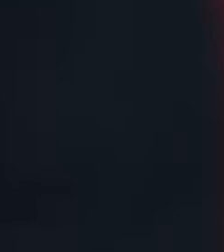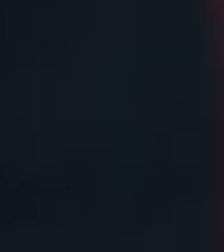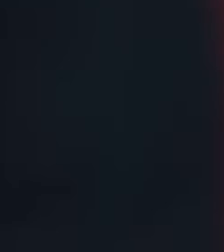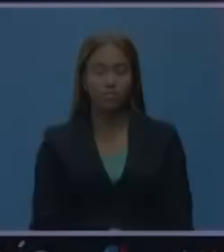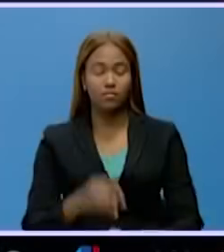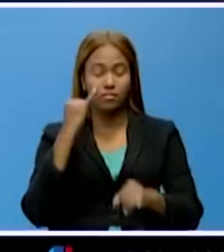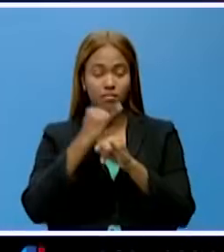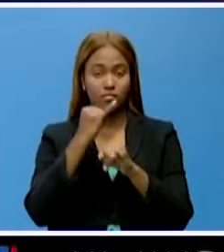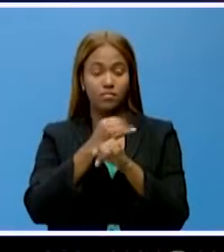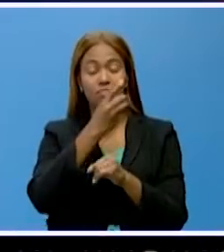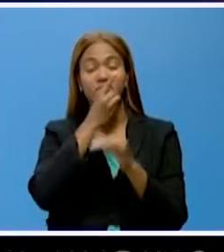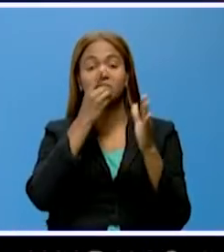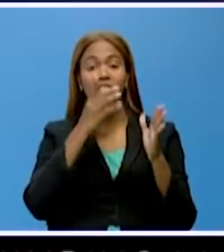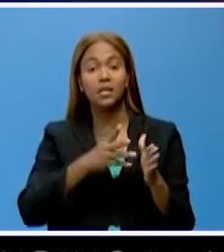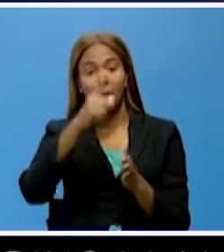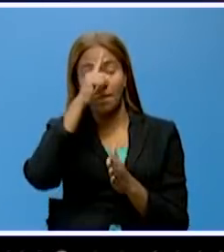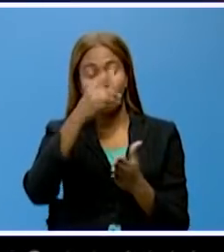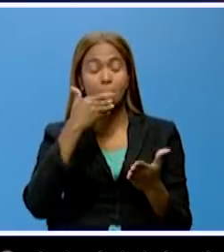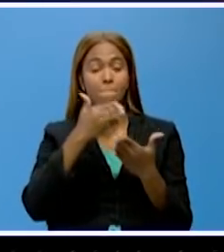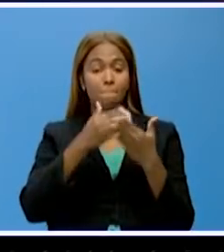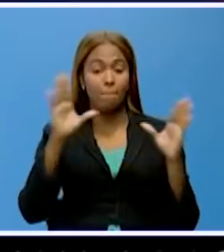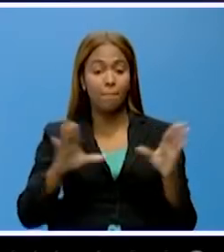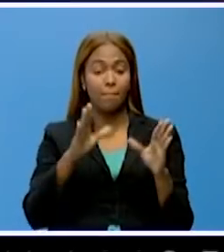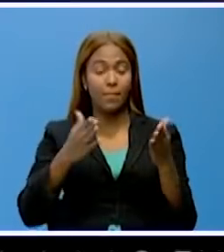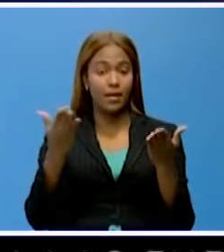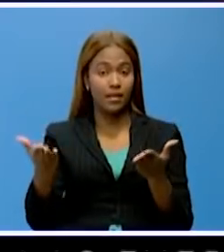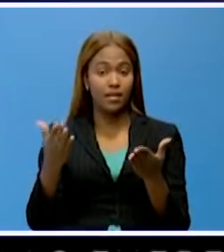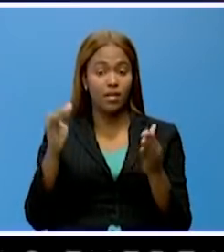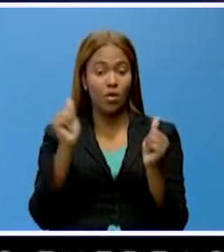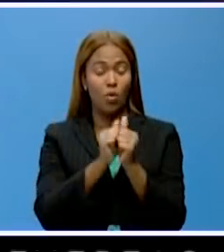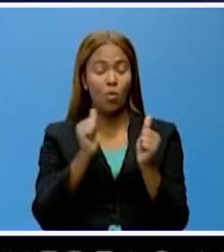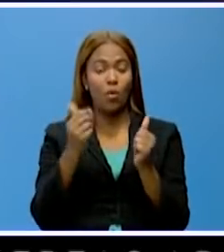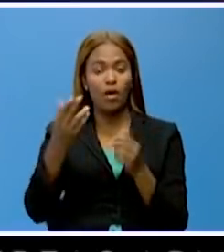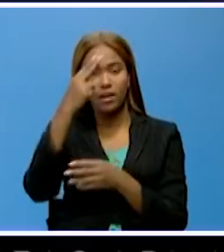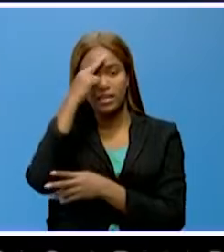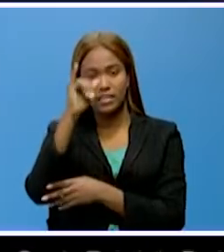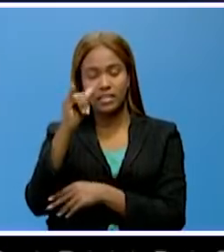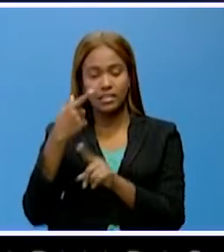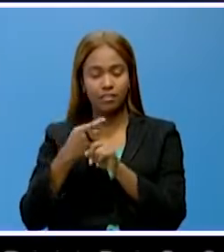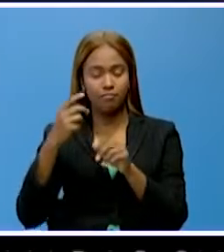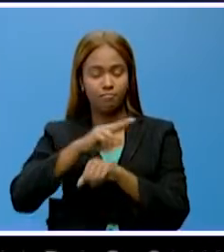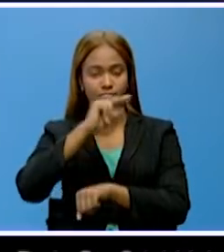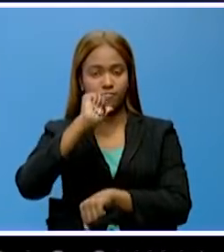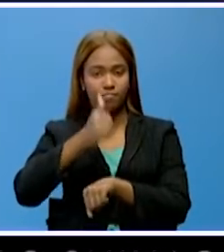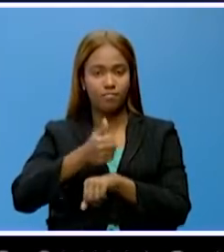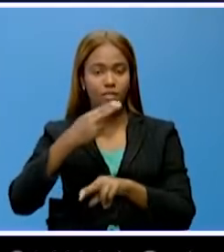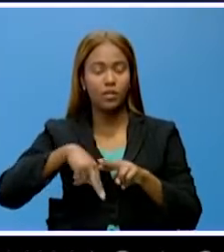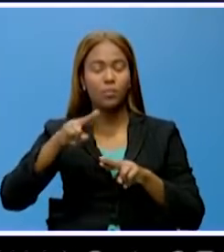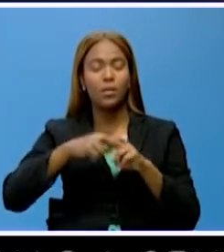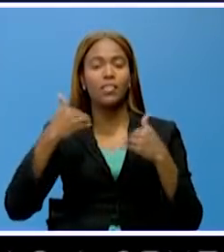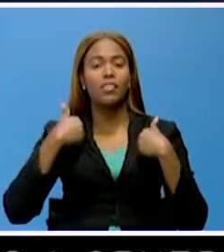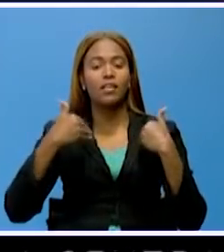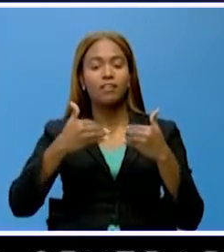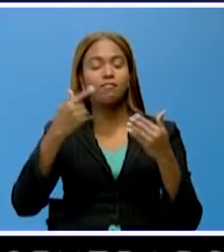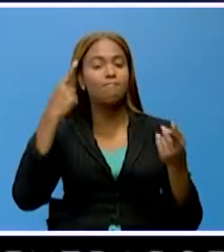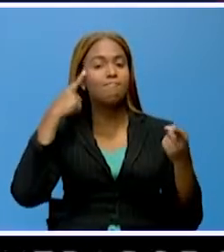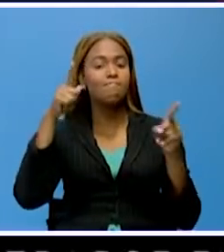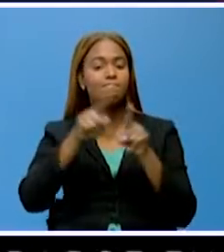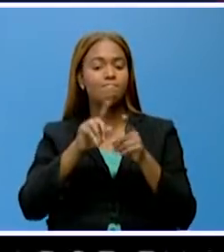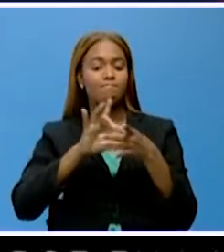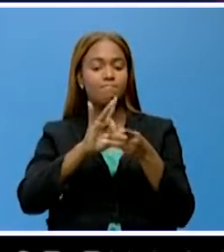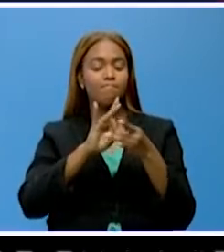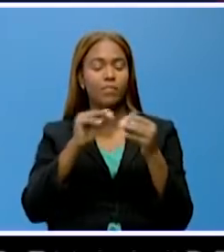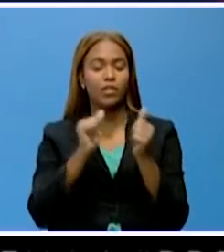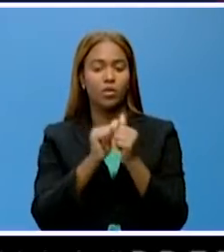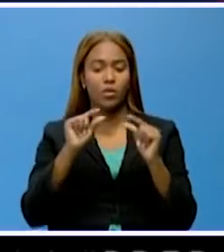El Instituto Dominicano para la Calidad, INDOCAL, y el Buró Haitiano de Normalización lanzaron una plataforma de comunicación